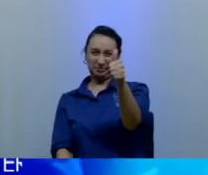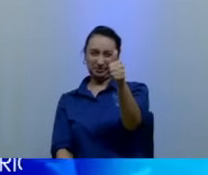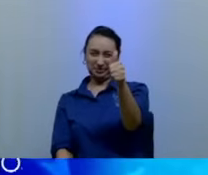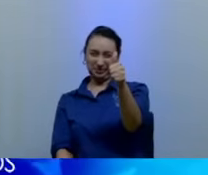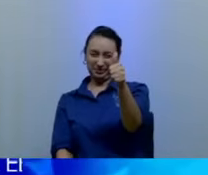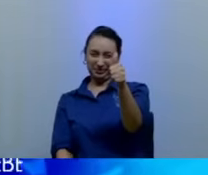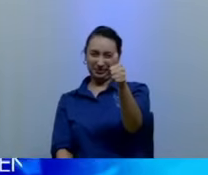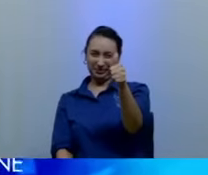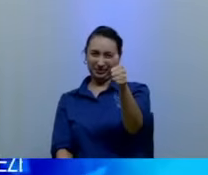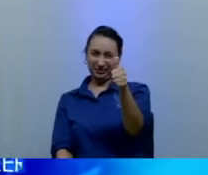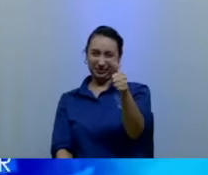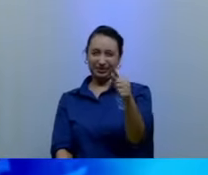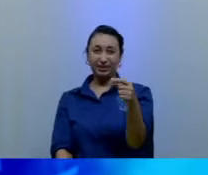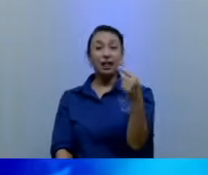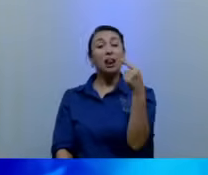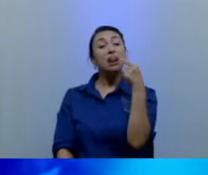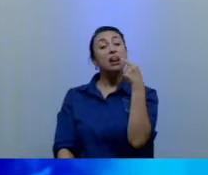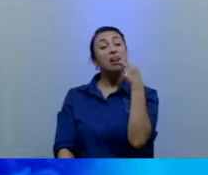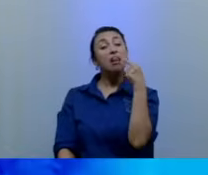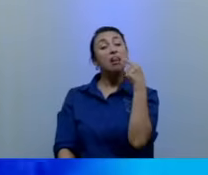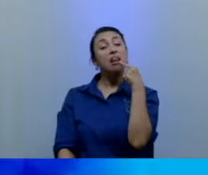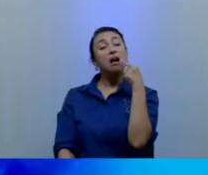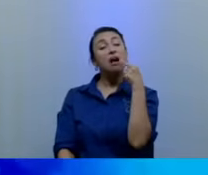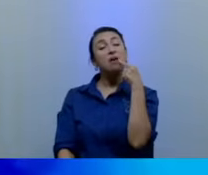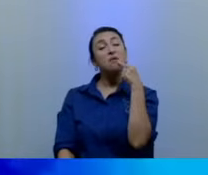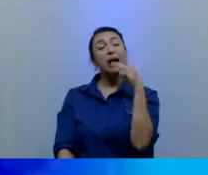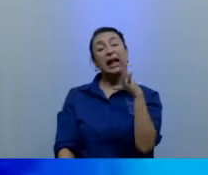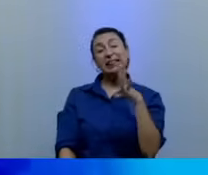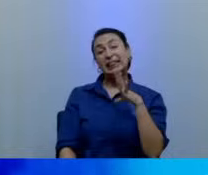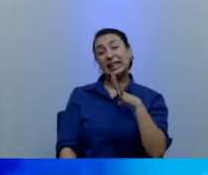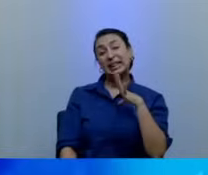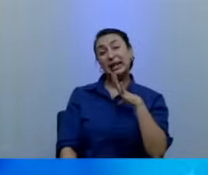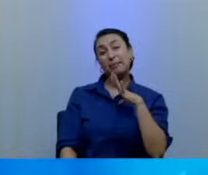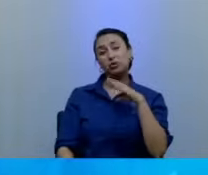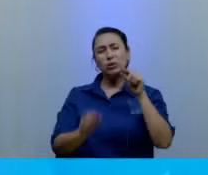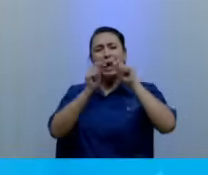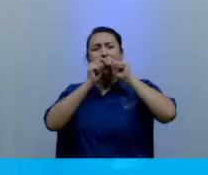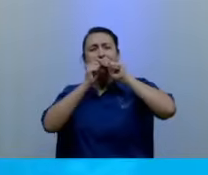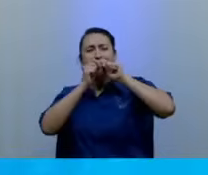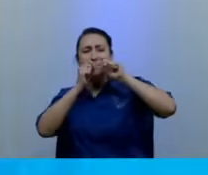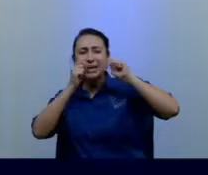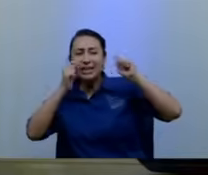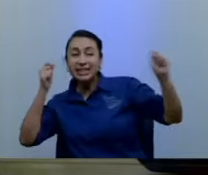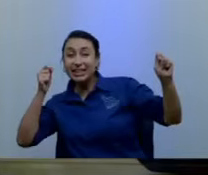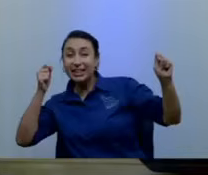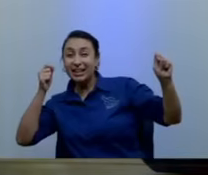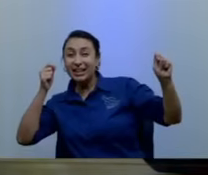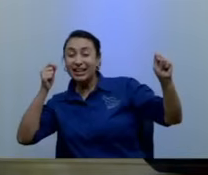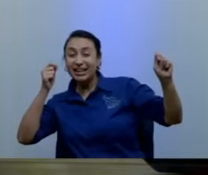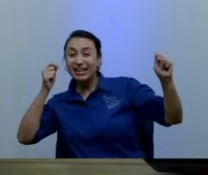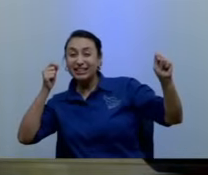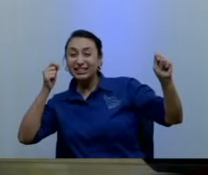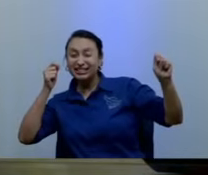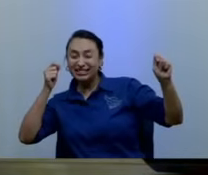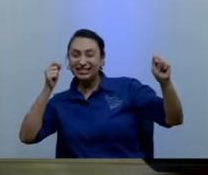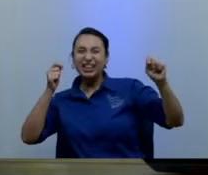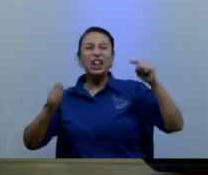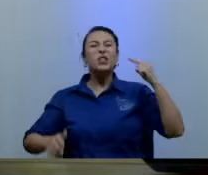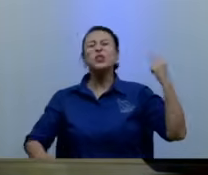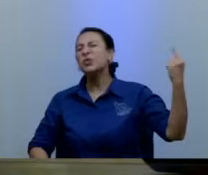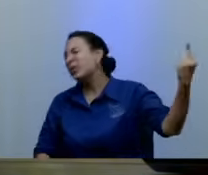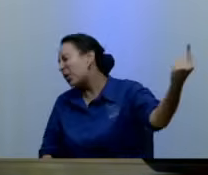y de la perfección está en la boca. Eso dice la Biblia. La Biblia lo que dice es que